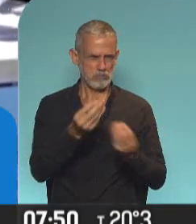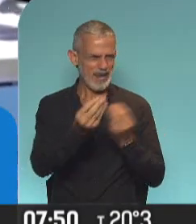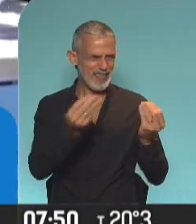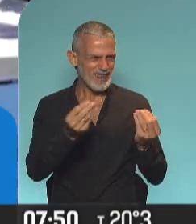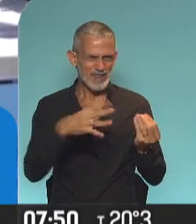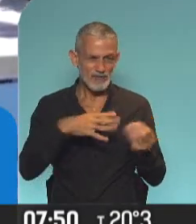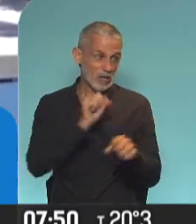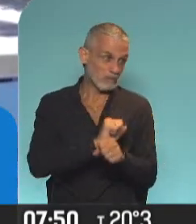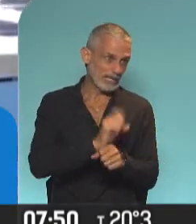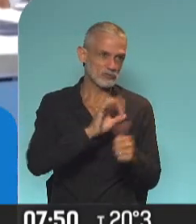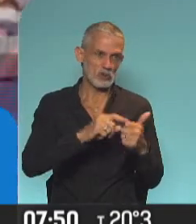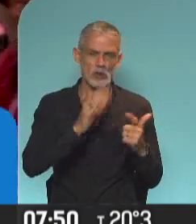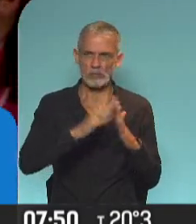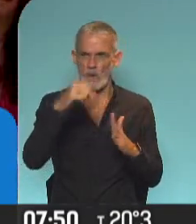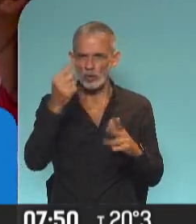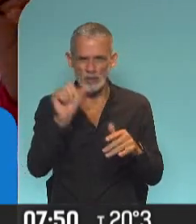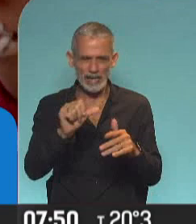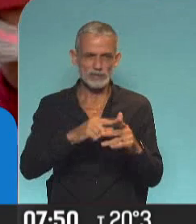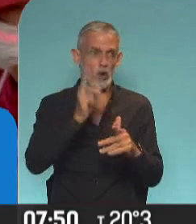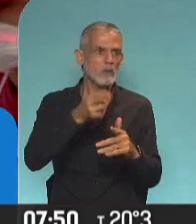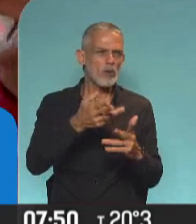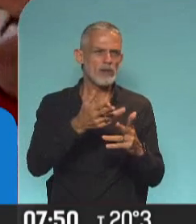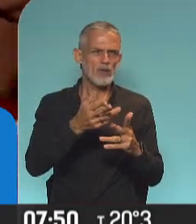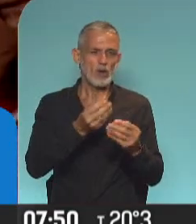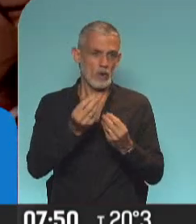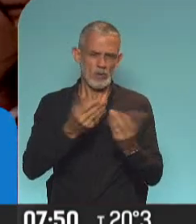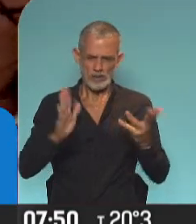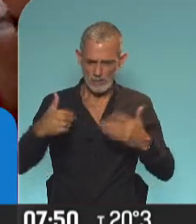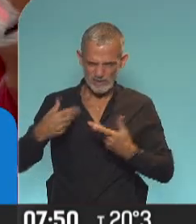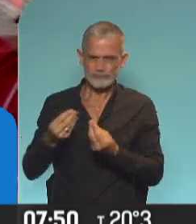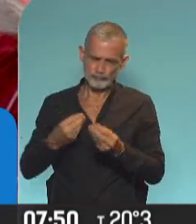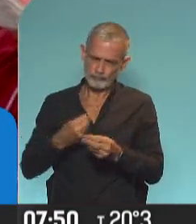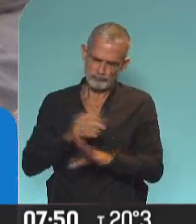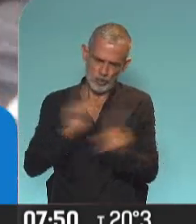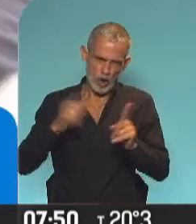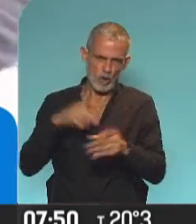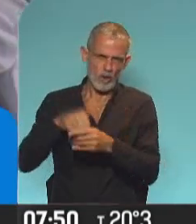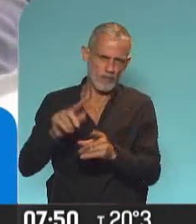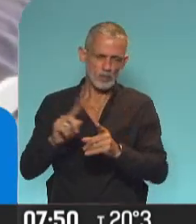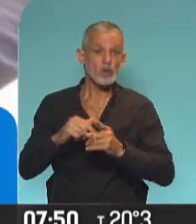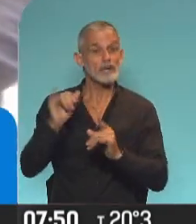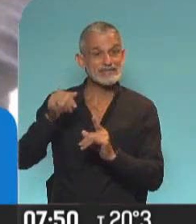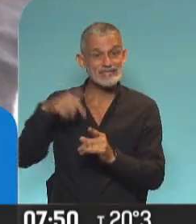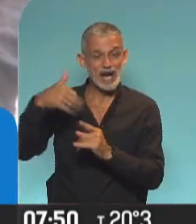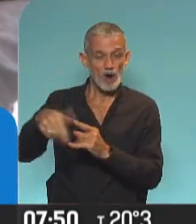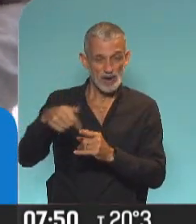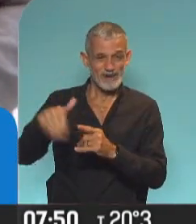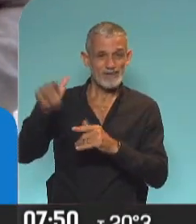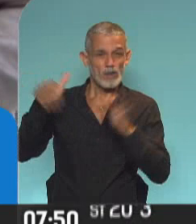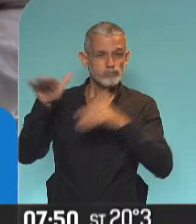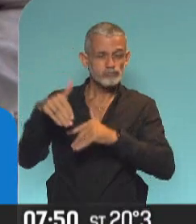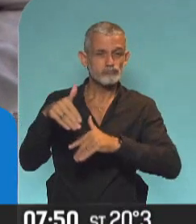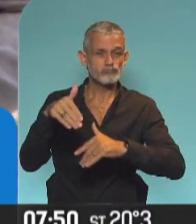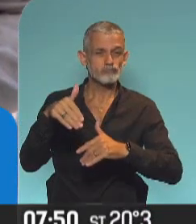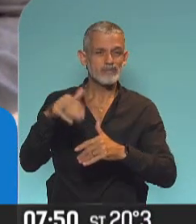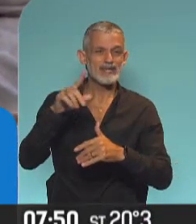porque estaban presos o exiliados o prohibidos directamente, no se podían presentar, decidió no presentarse, pero decidió convocar a de nuevo,